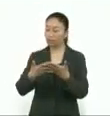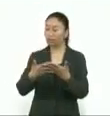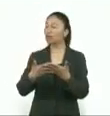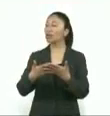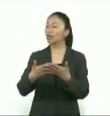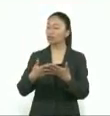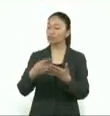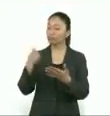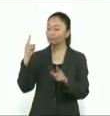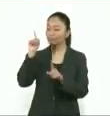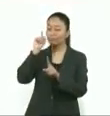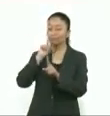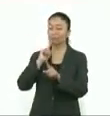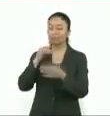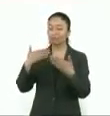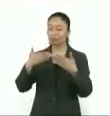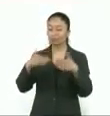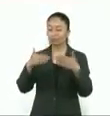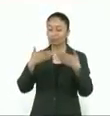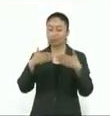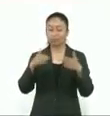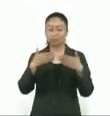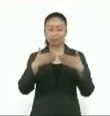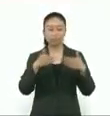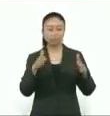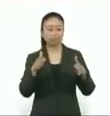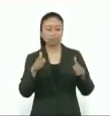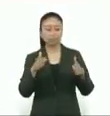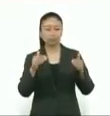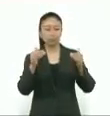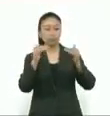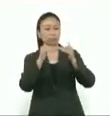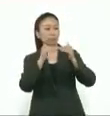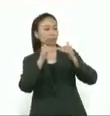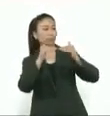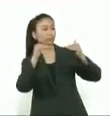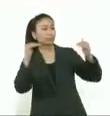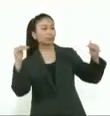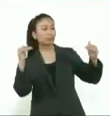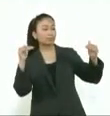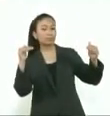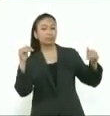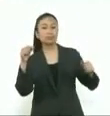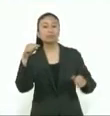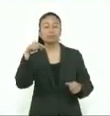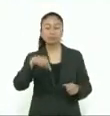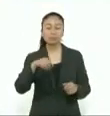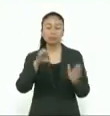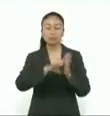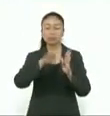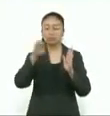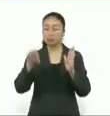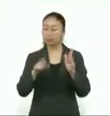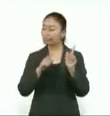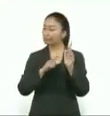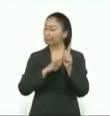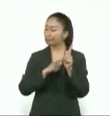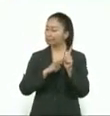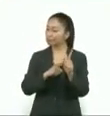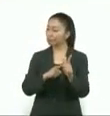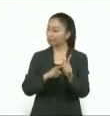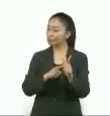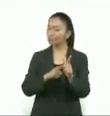abrieron la puerta de una sociedad igualitaria, que seguimos su ejemplo, que